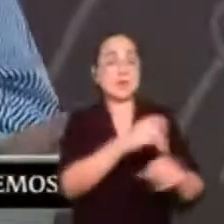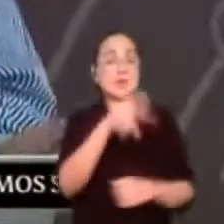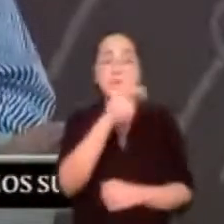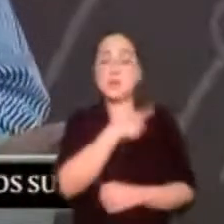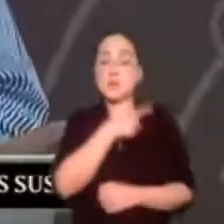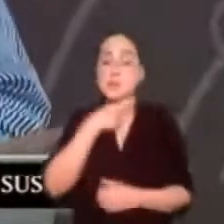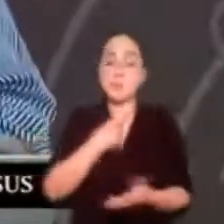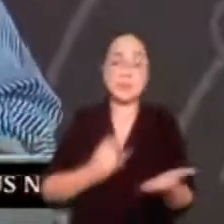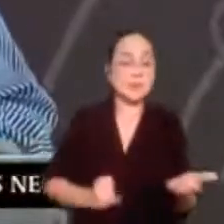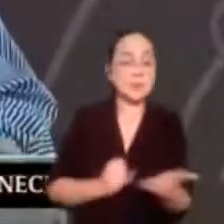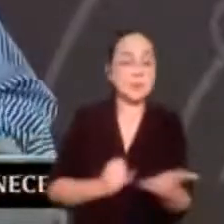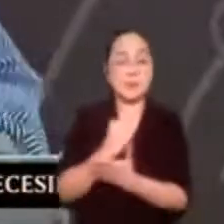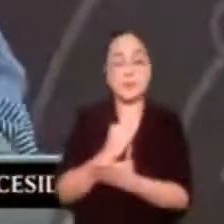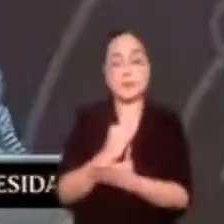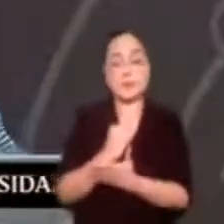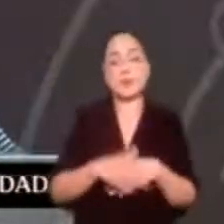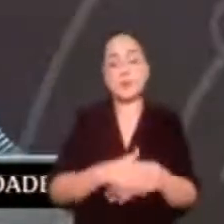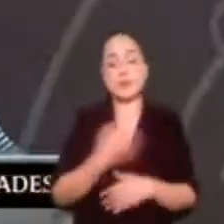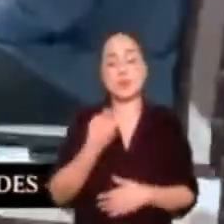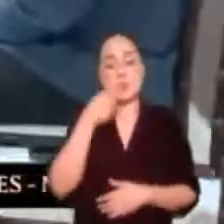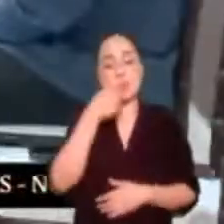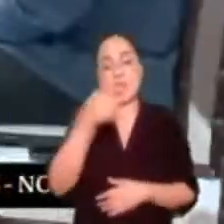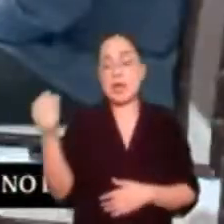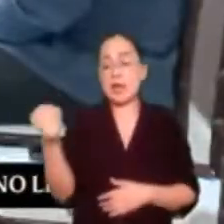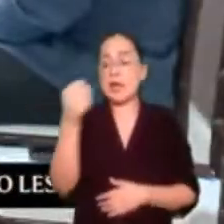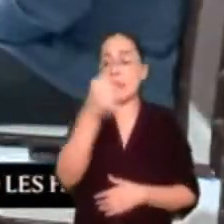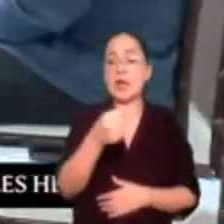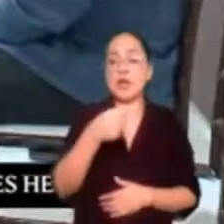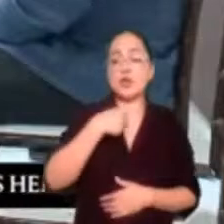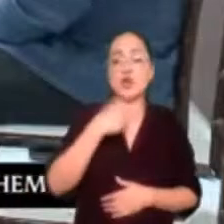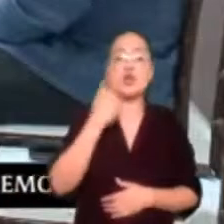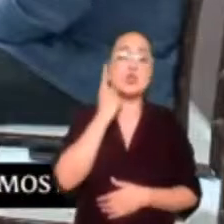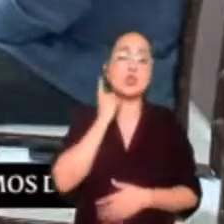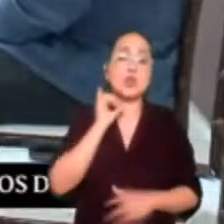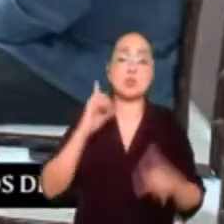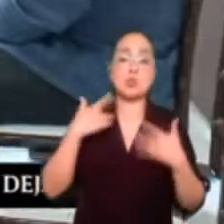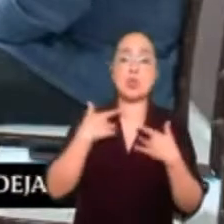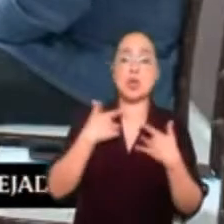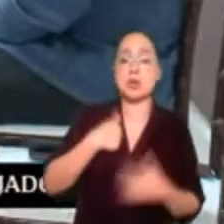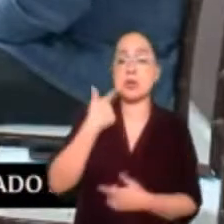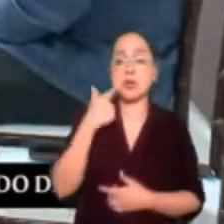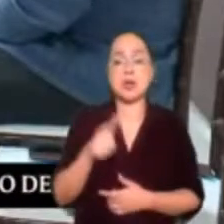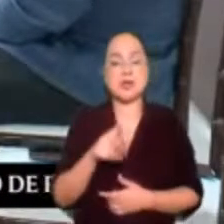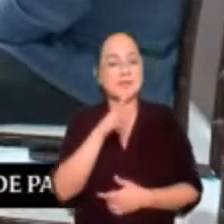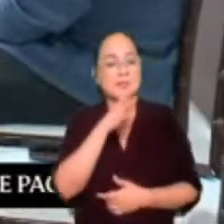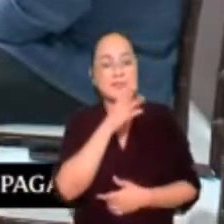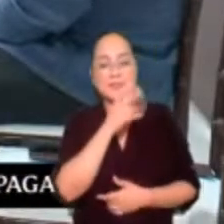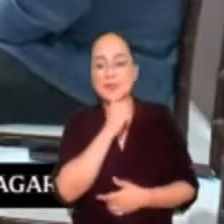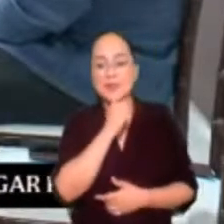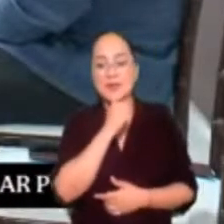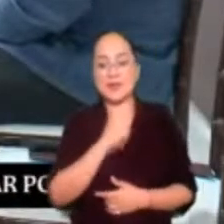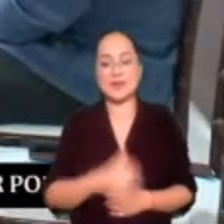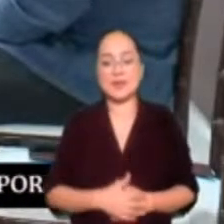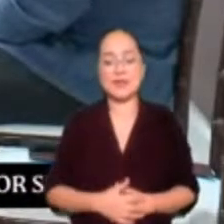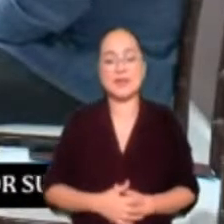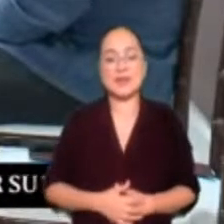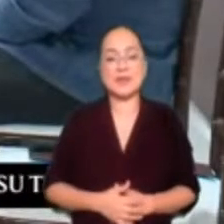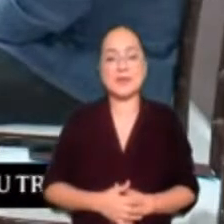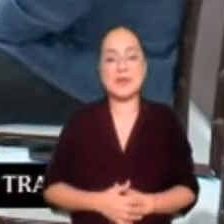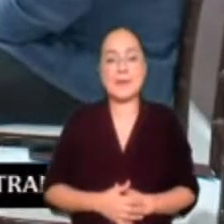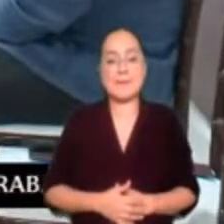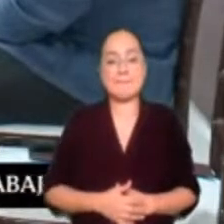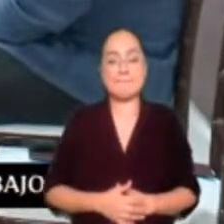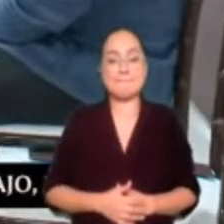estás para eso te nombraron, no puedo decir el diputado, no, yo no quiero, a mí no puedo meterme a esto de la diputada,